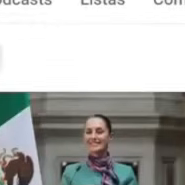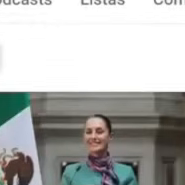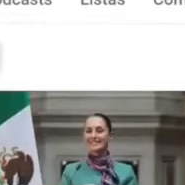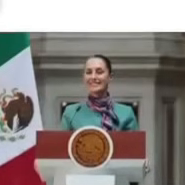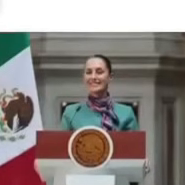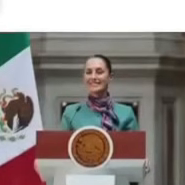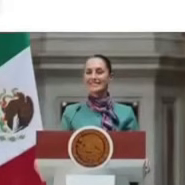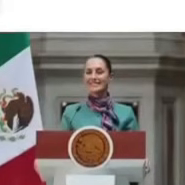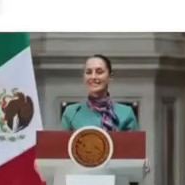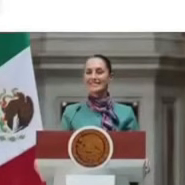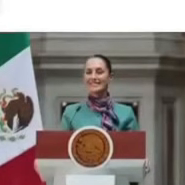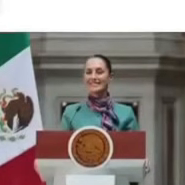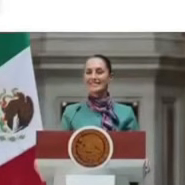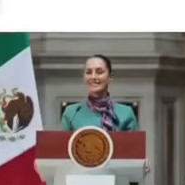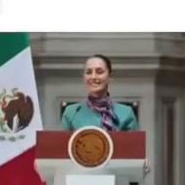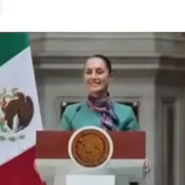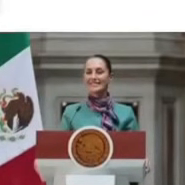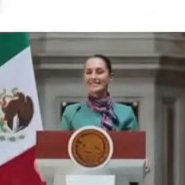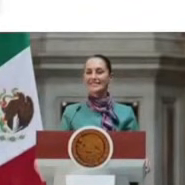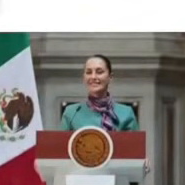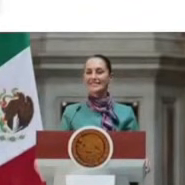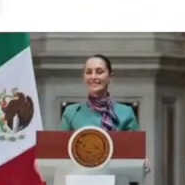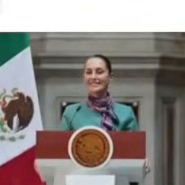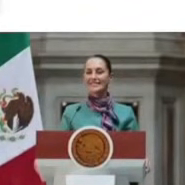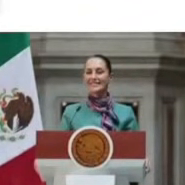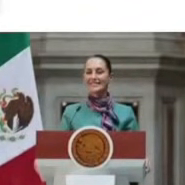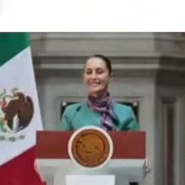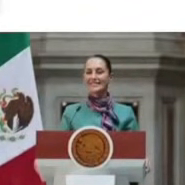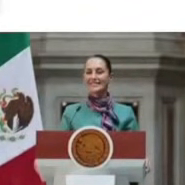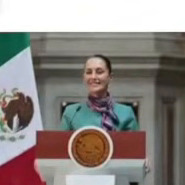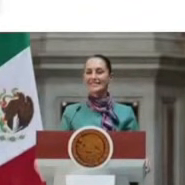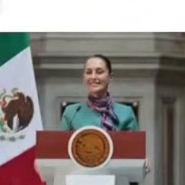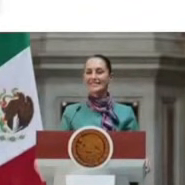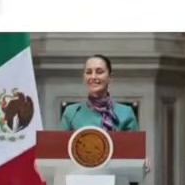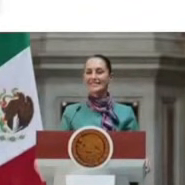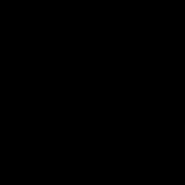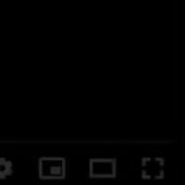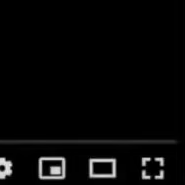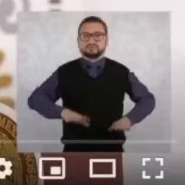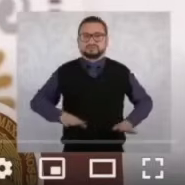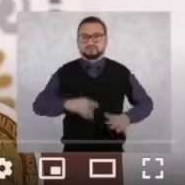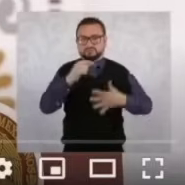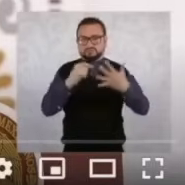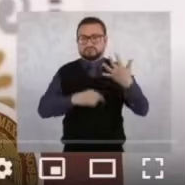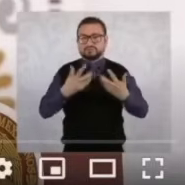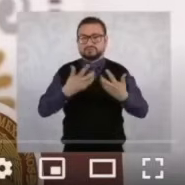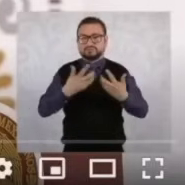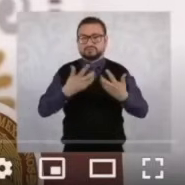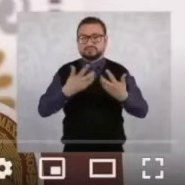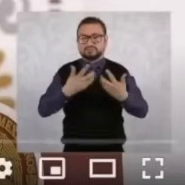de proceso, la de diario, Dalila, que ya ven que nomás anda viendo a ver dónde mete cizaña, pues Las le preguntó